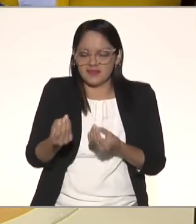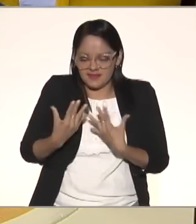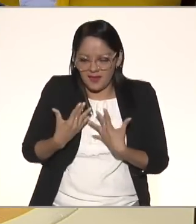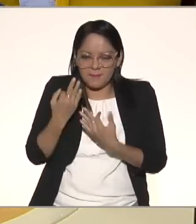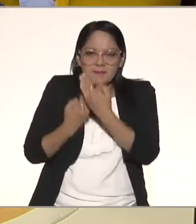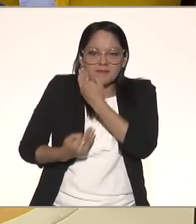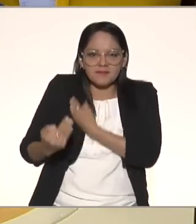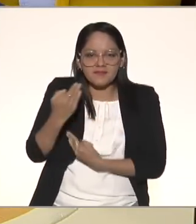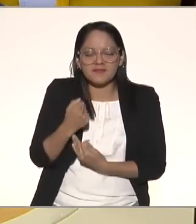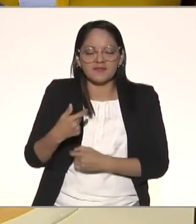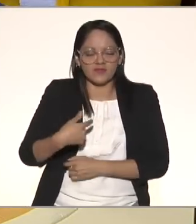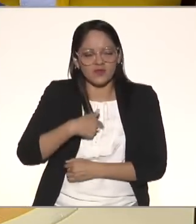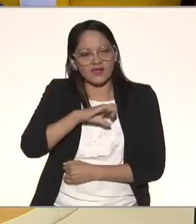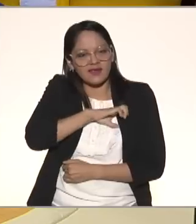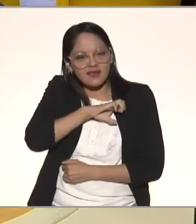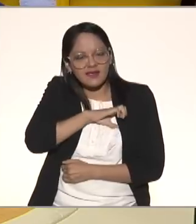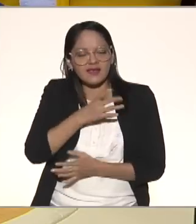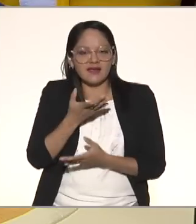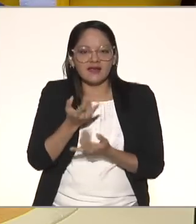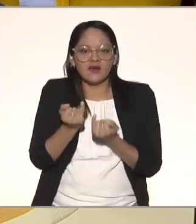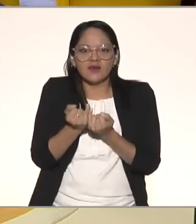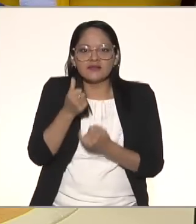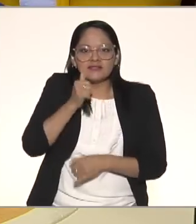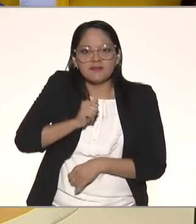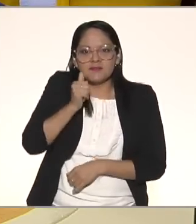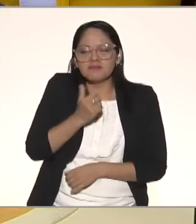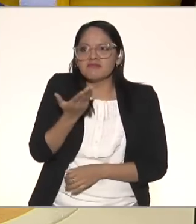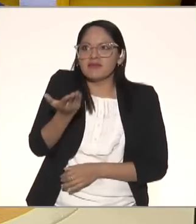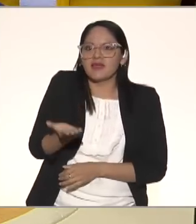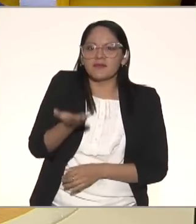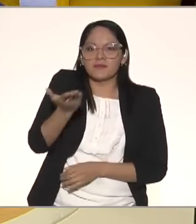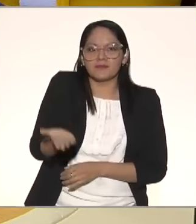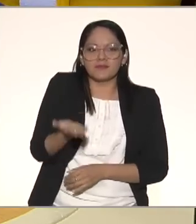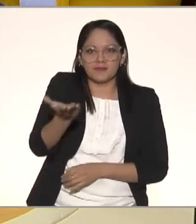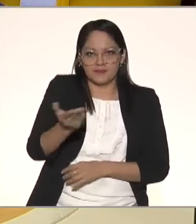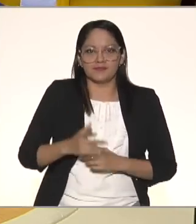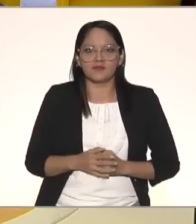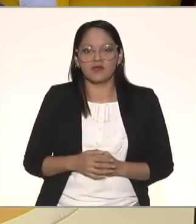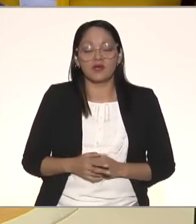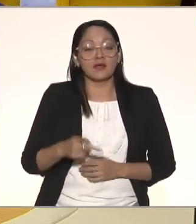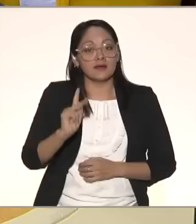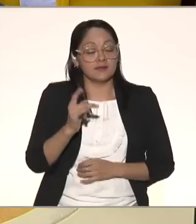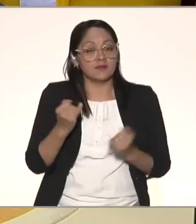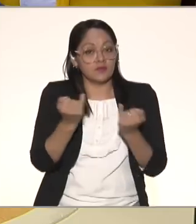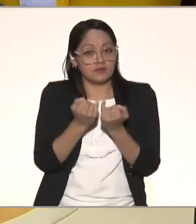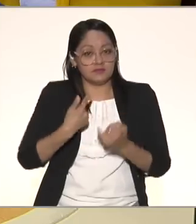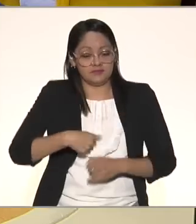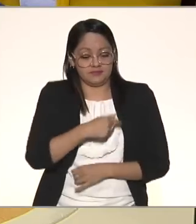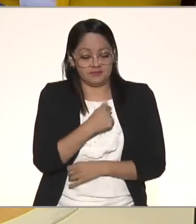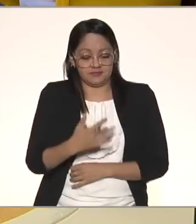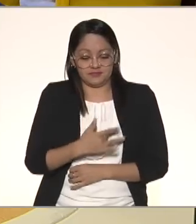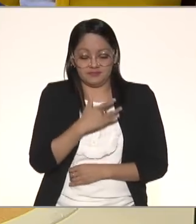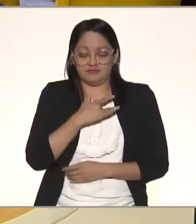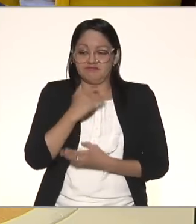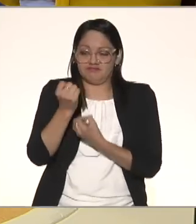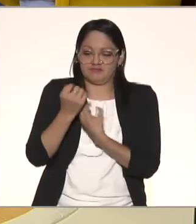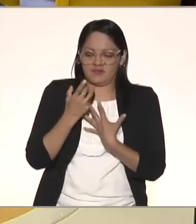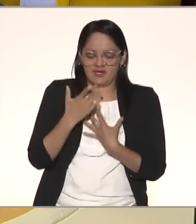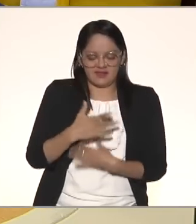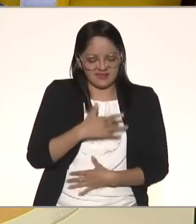me quieran, y estamos todo el tiempo pidiendo. El tener nuestra huella de abandono, digamos,